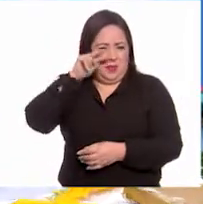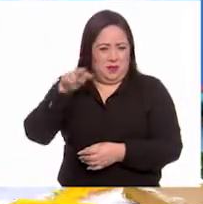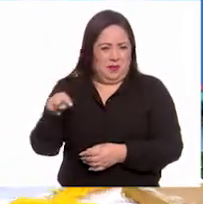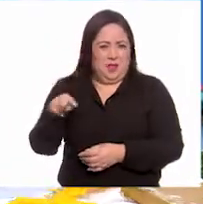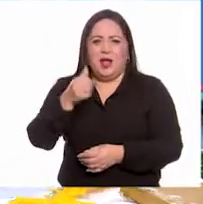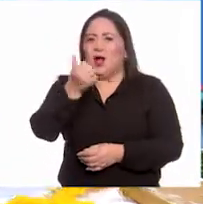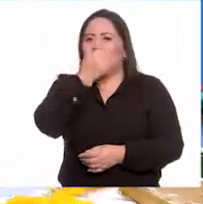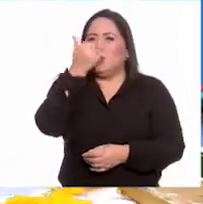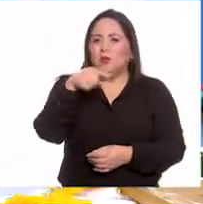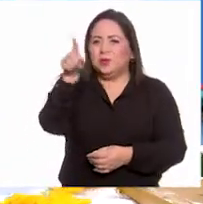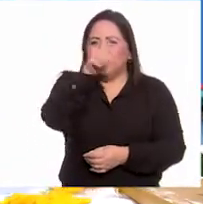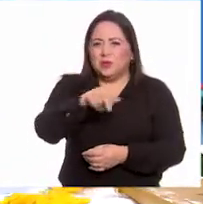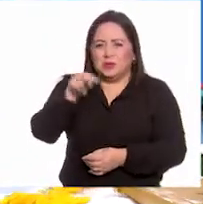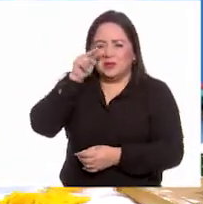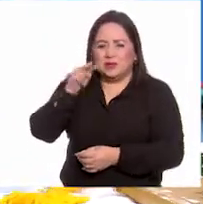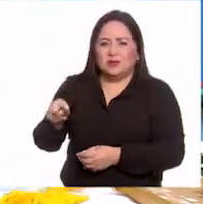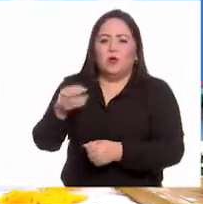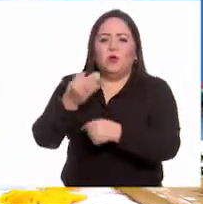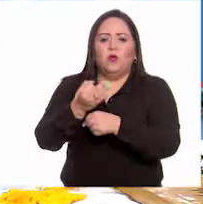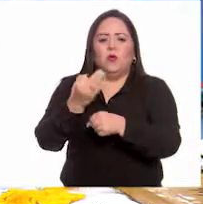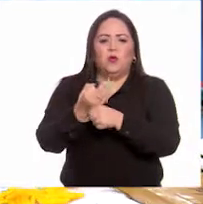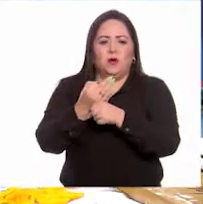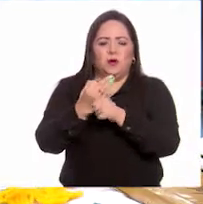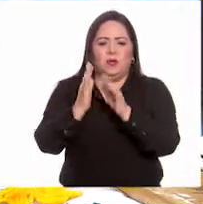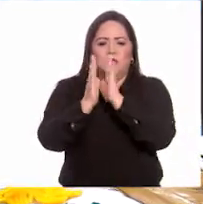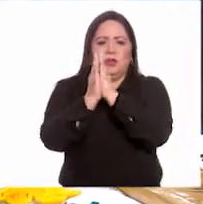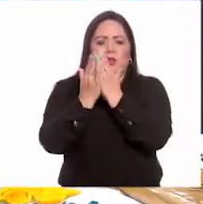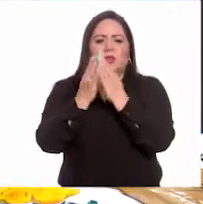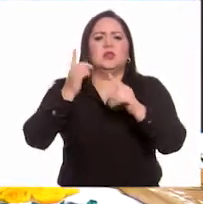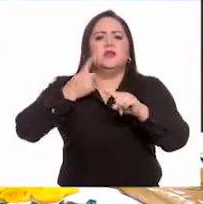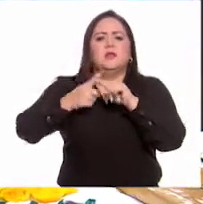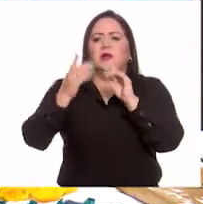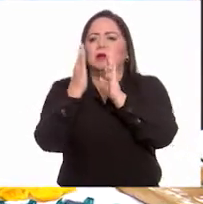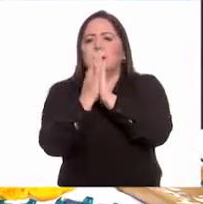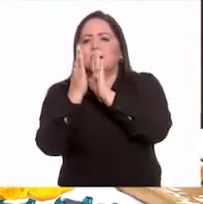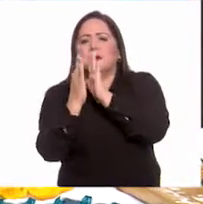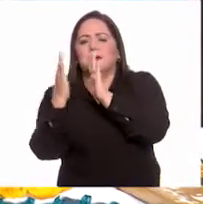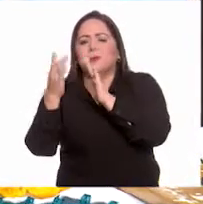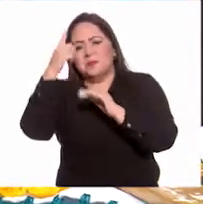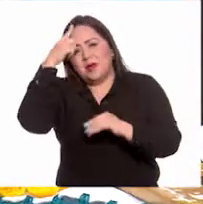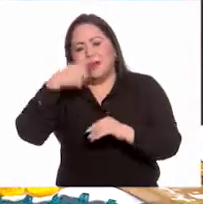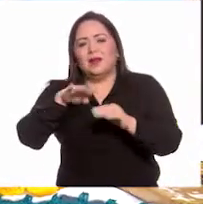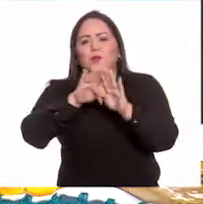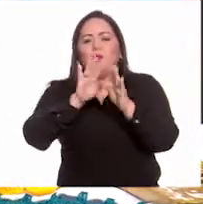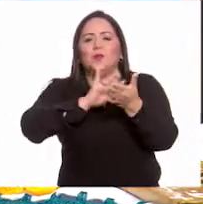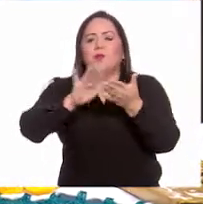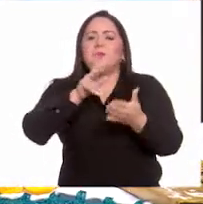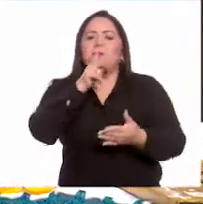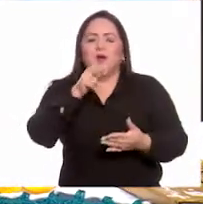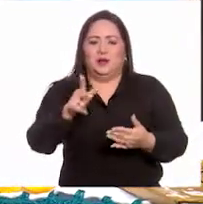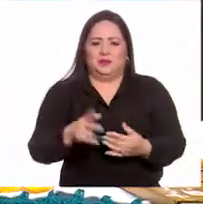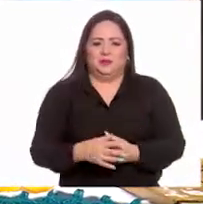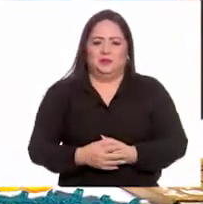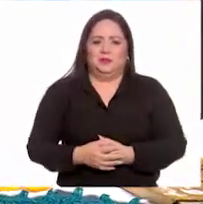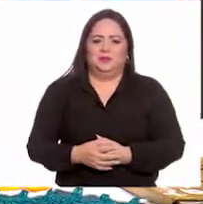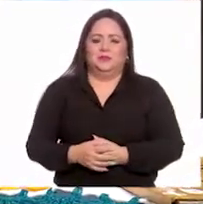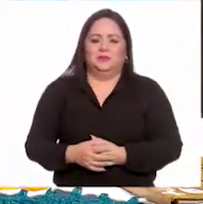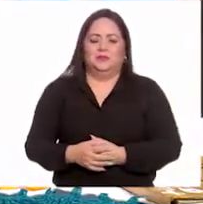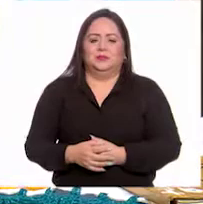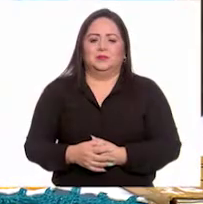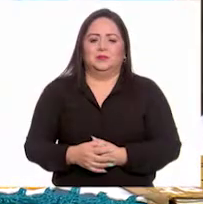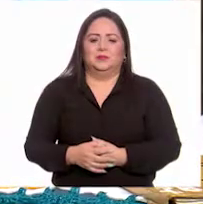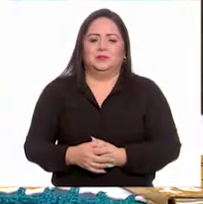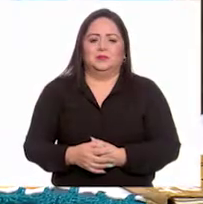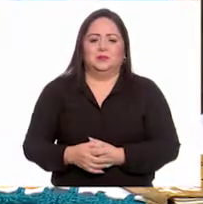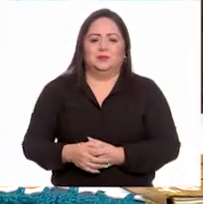nuestras alumnas y alumnos, vamos integrando diferentes partes que nos ayudarían a conformar nuestro libro cartonero. Vea, Joaquín,